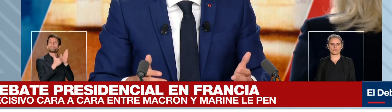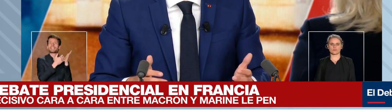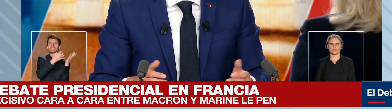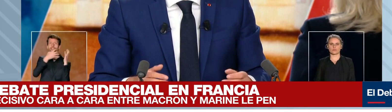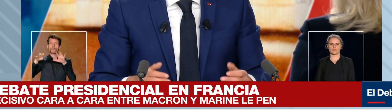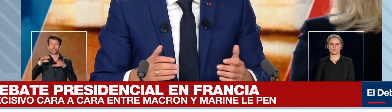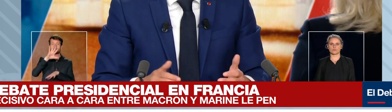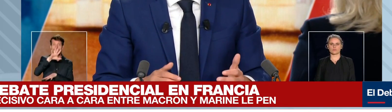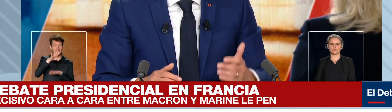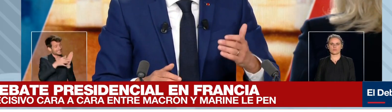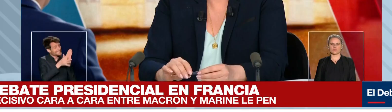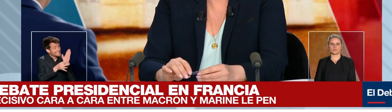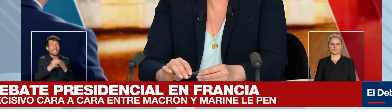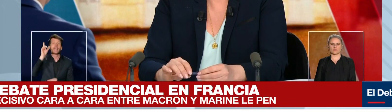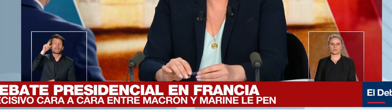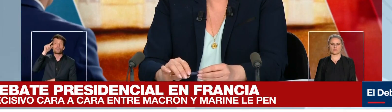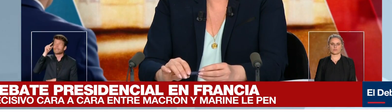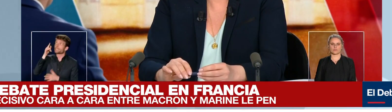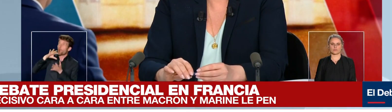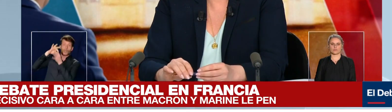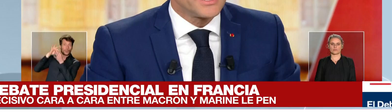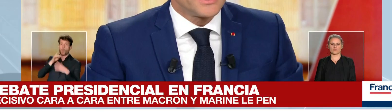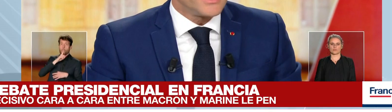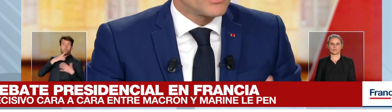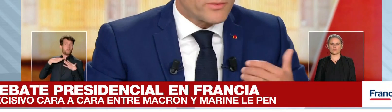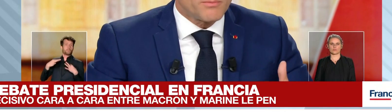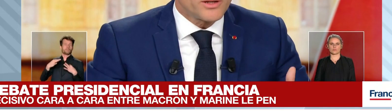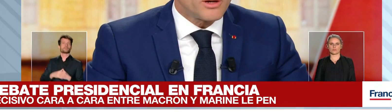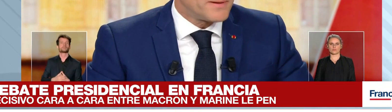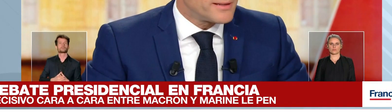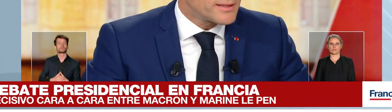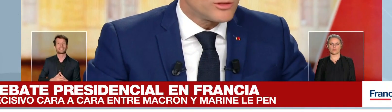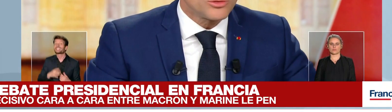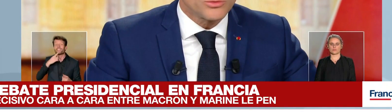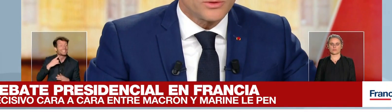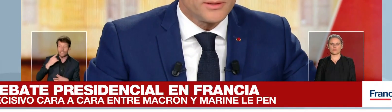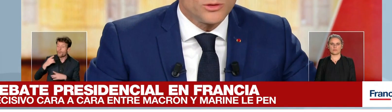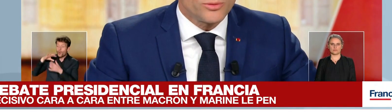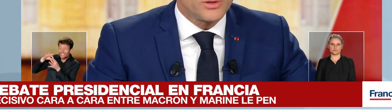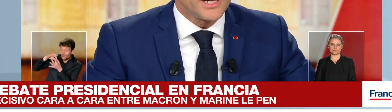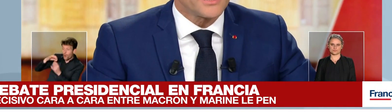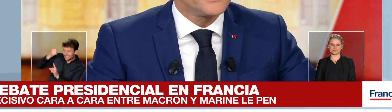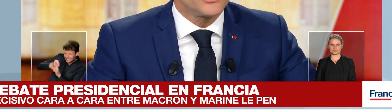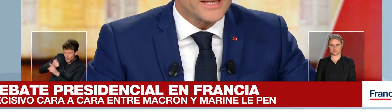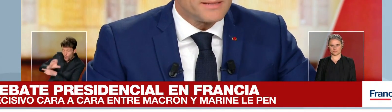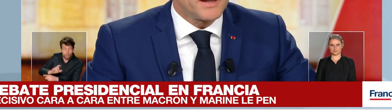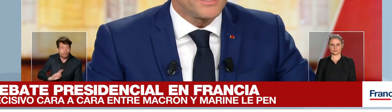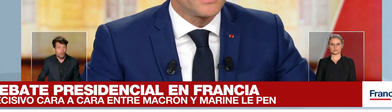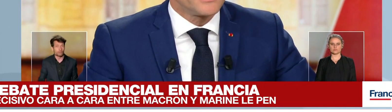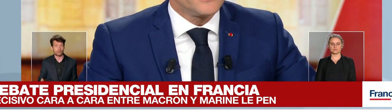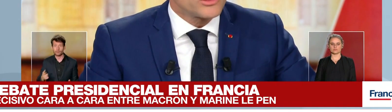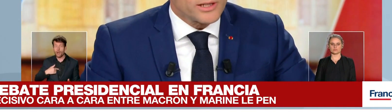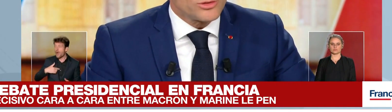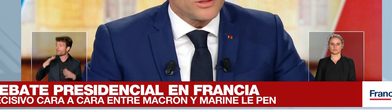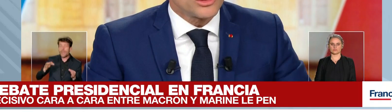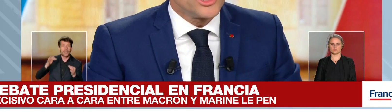de 1905, de una república laica. El laicismo no es combatir a una religión. Entonces, conmigo no habrá prohibición ni de